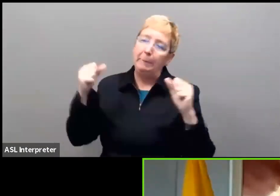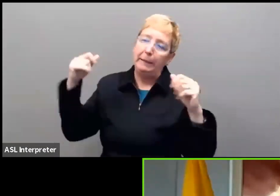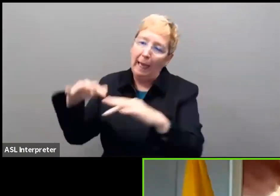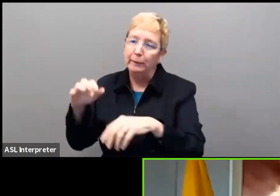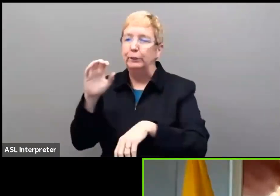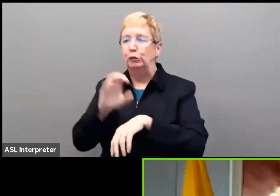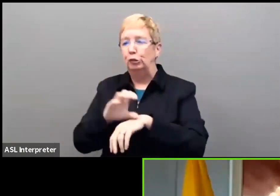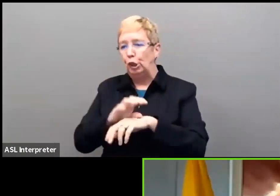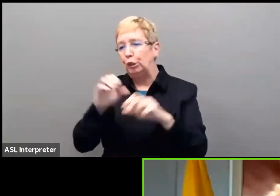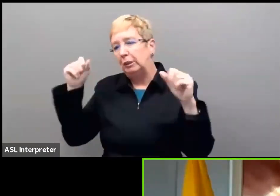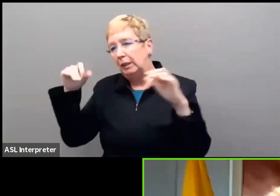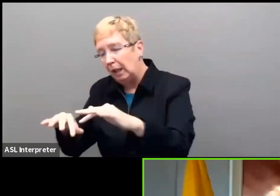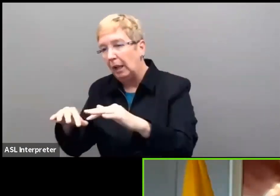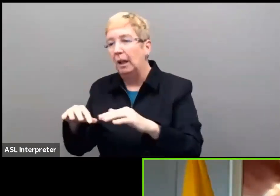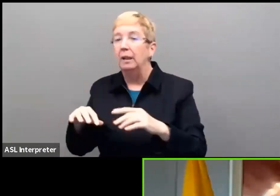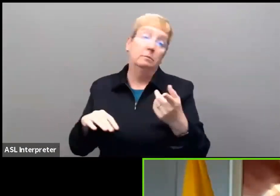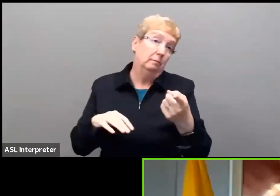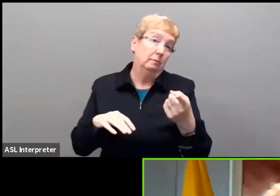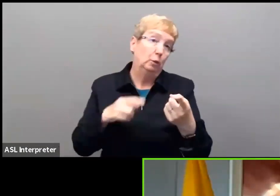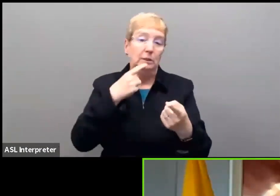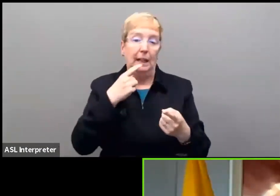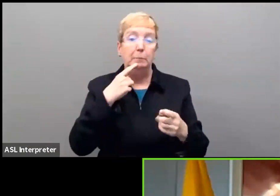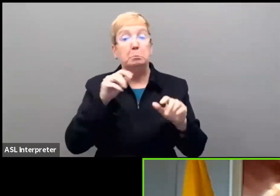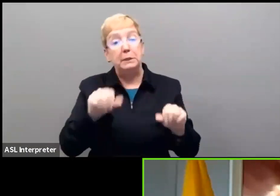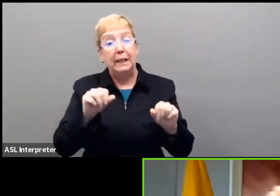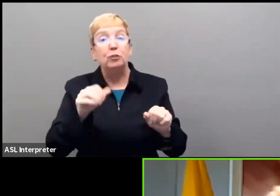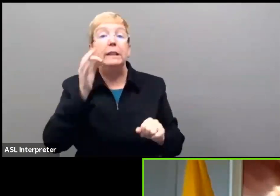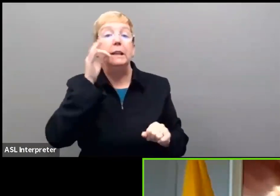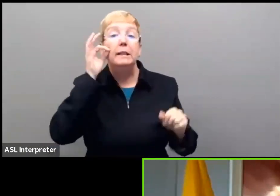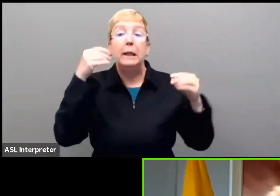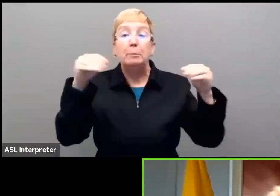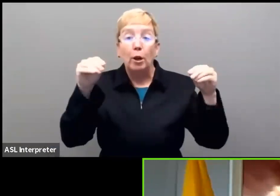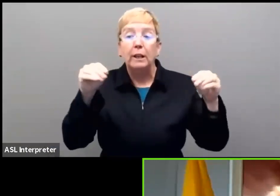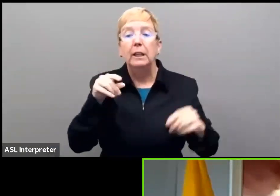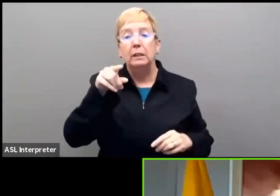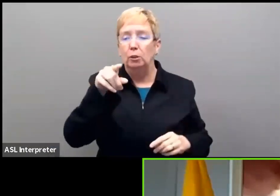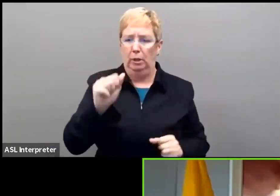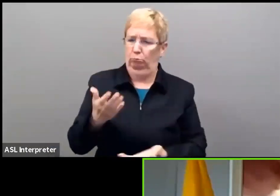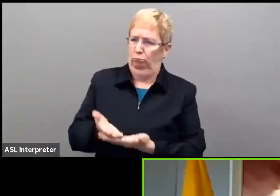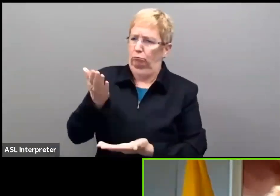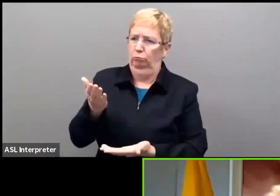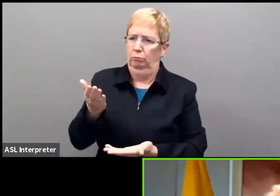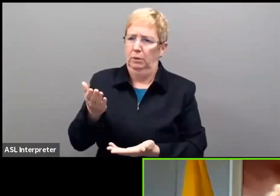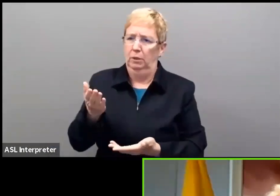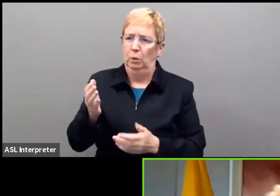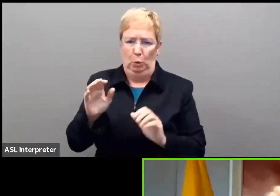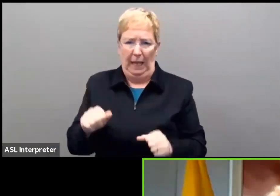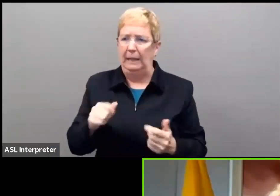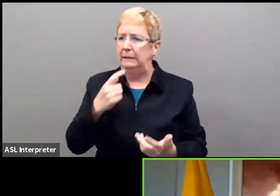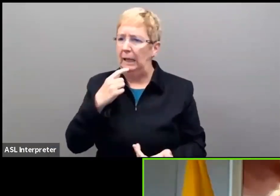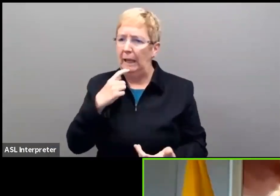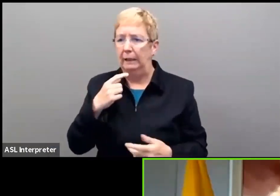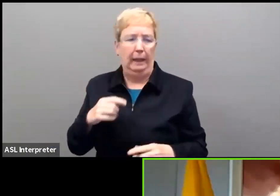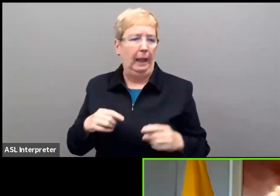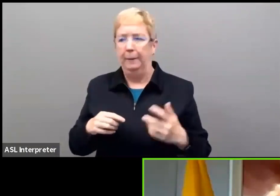los cubrebocas, la distancia social, etcétera. ¿Y qué pasará con esas personas que vienen al mercado de fuera? Y